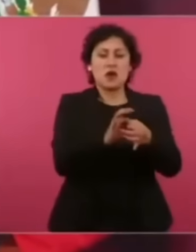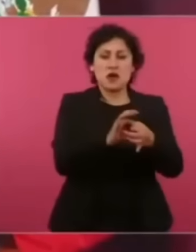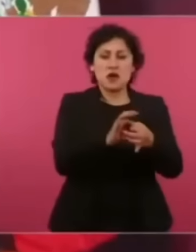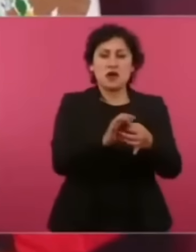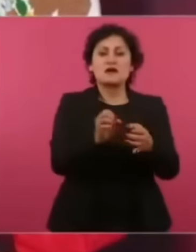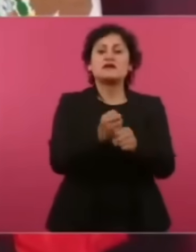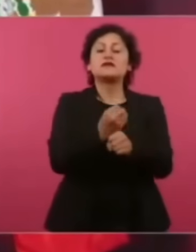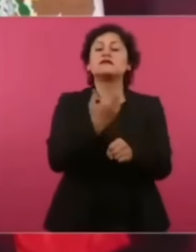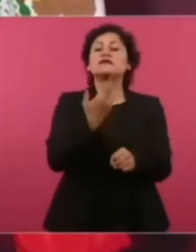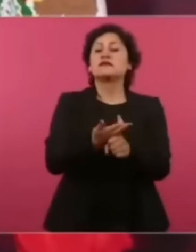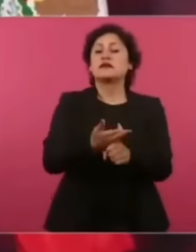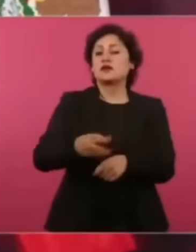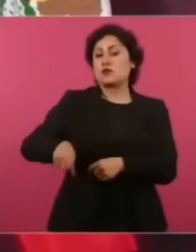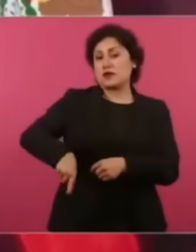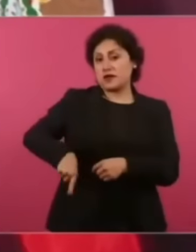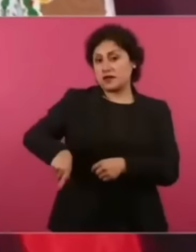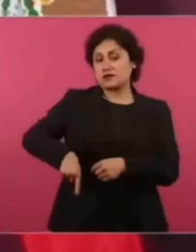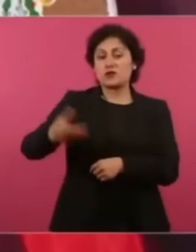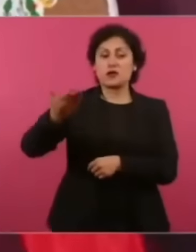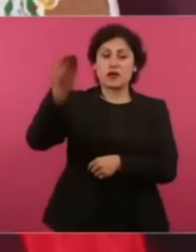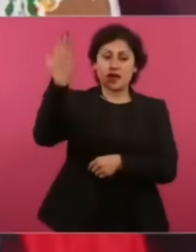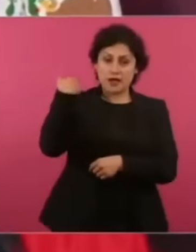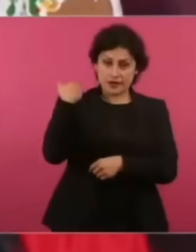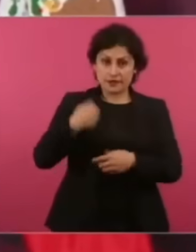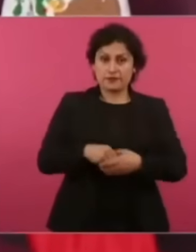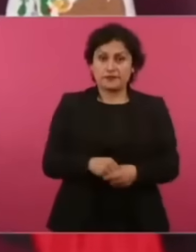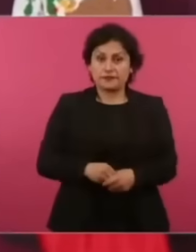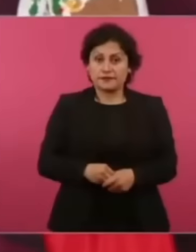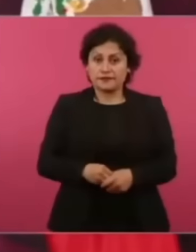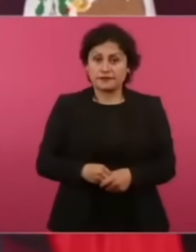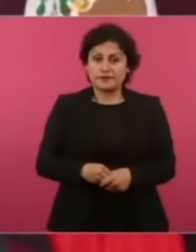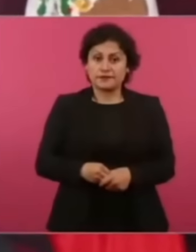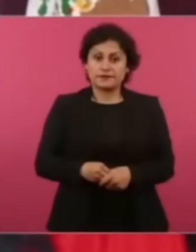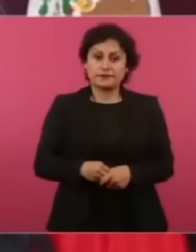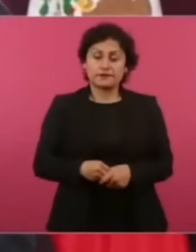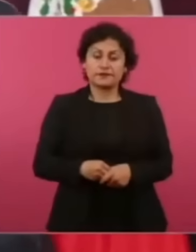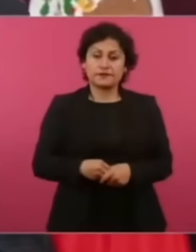de Gobernación. Y recuerdo,